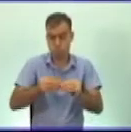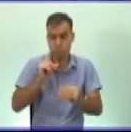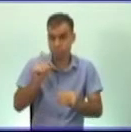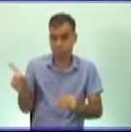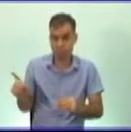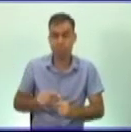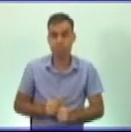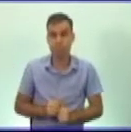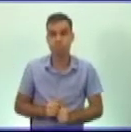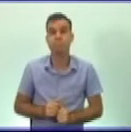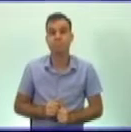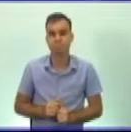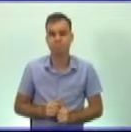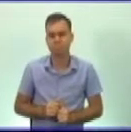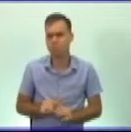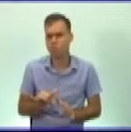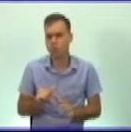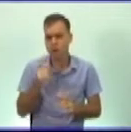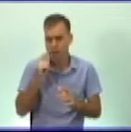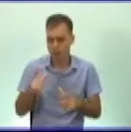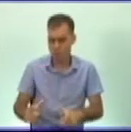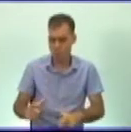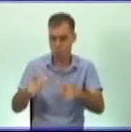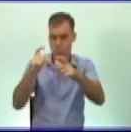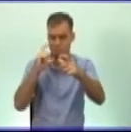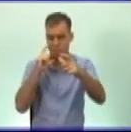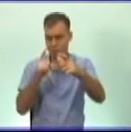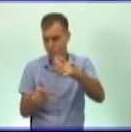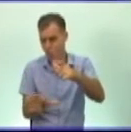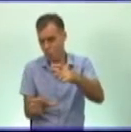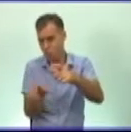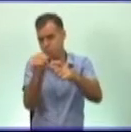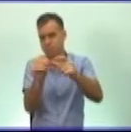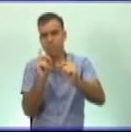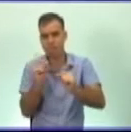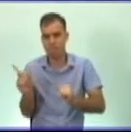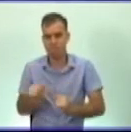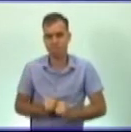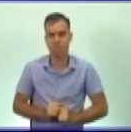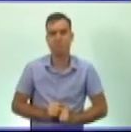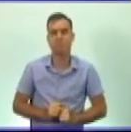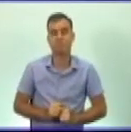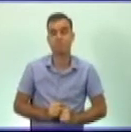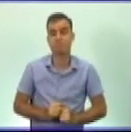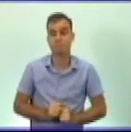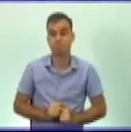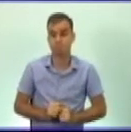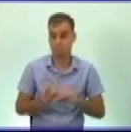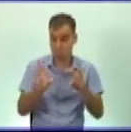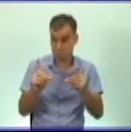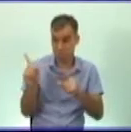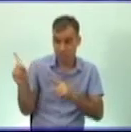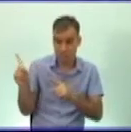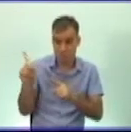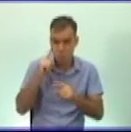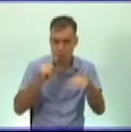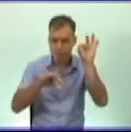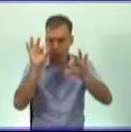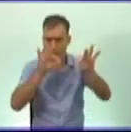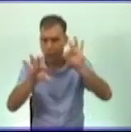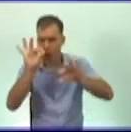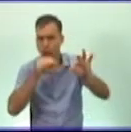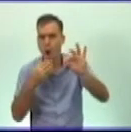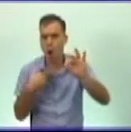observen, hicimos una perforación y la perforación es cónica. Con los datos que tenemos vamos a ver cómo vamos a hallar